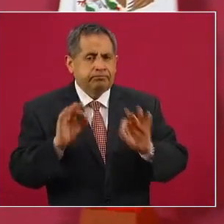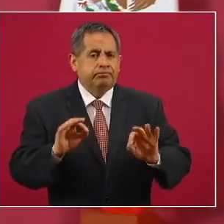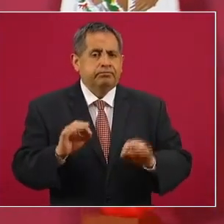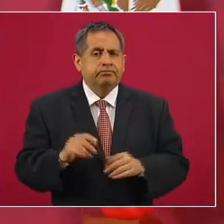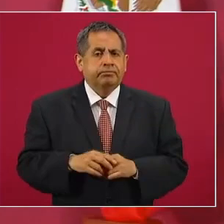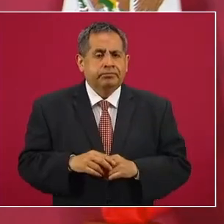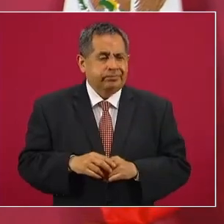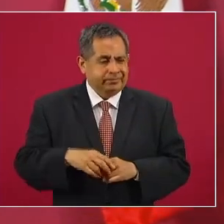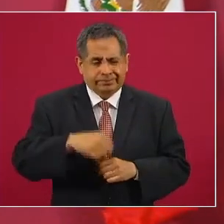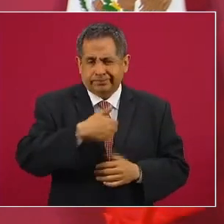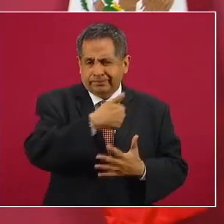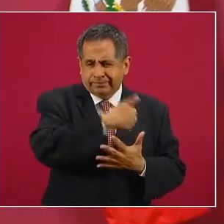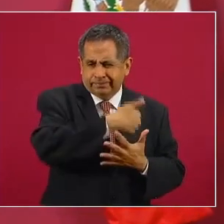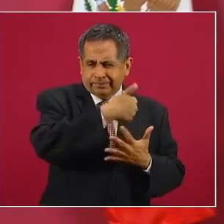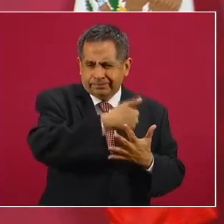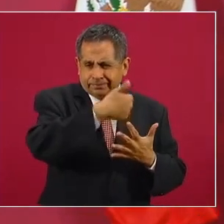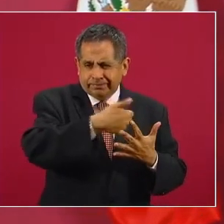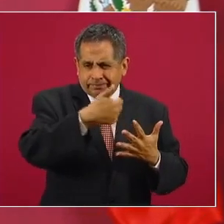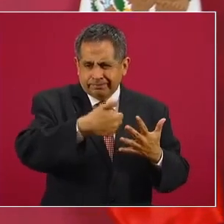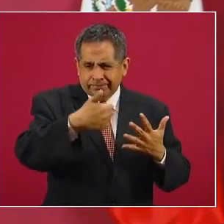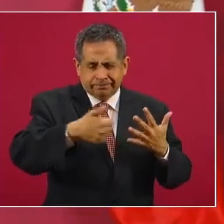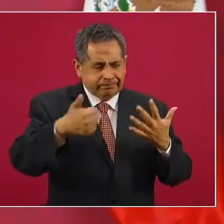de cada uno de estos fideicomisos